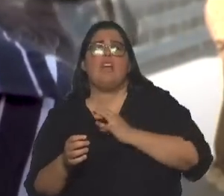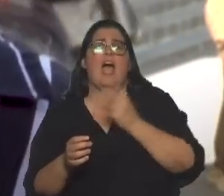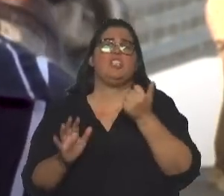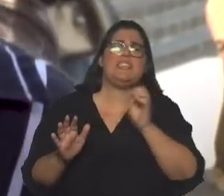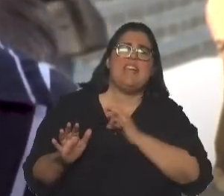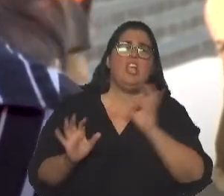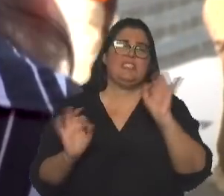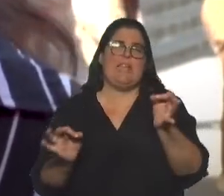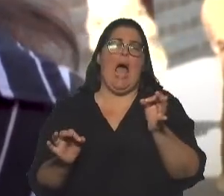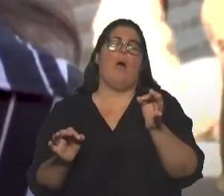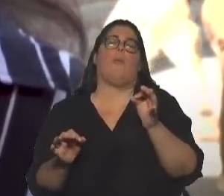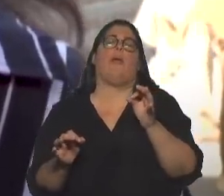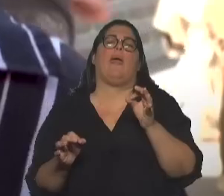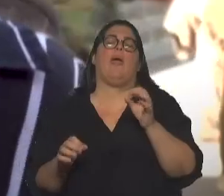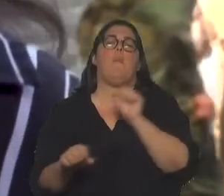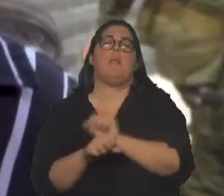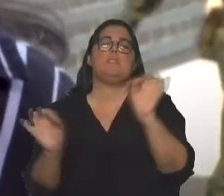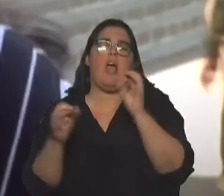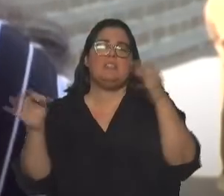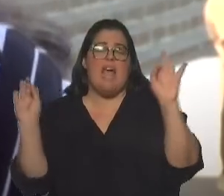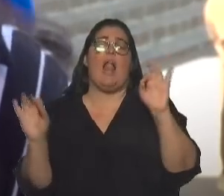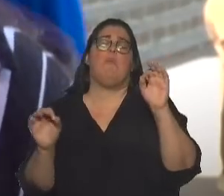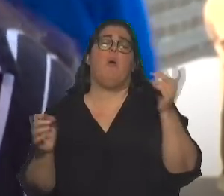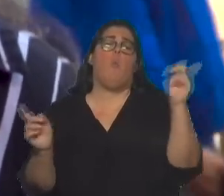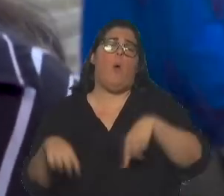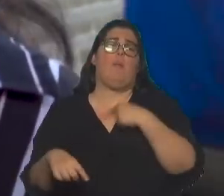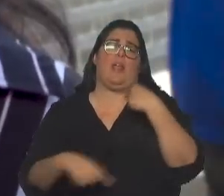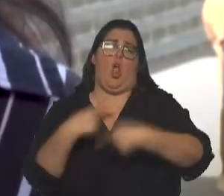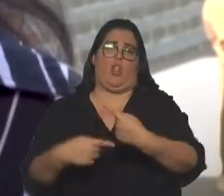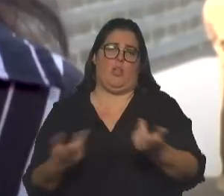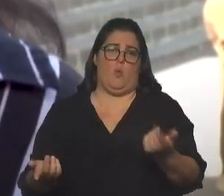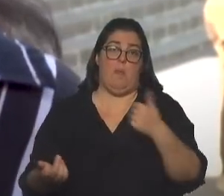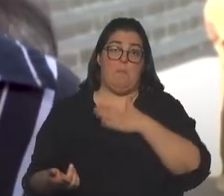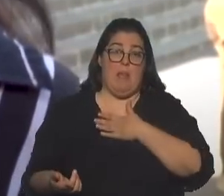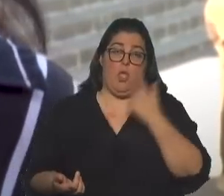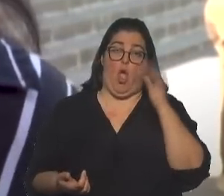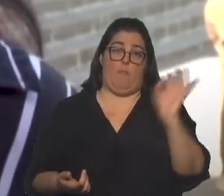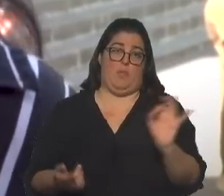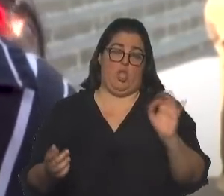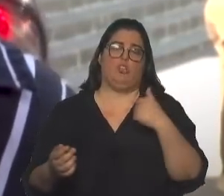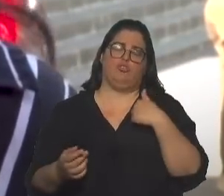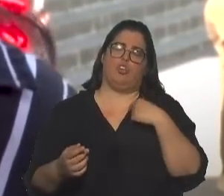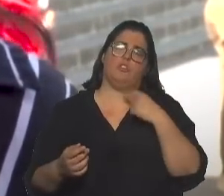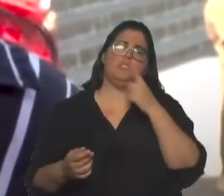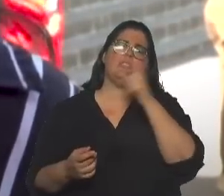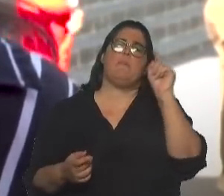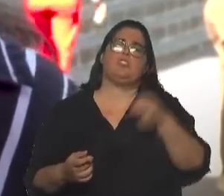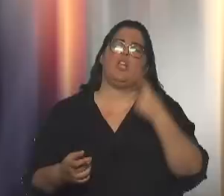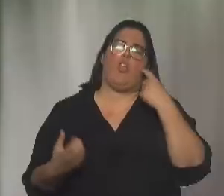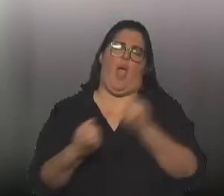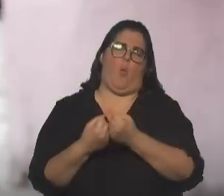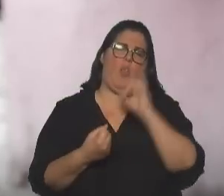saben que ya no van a hacerles nada, vienen otra vez y a seguir en lo mismo. Para mí, es mi opinión. Entonces yo estuve 100% de acuerdo en esa que